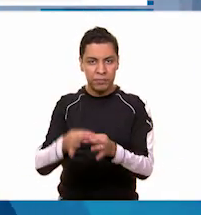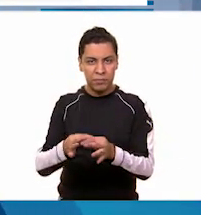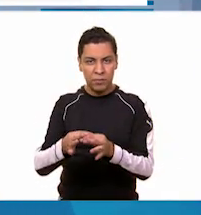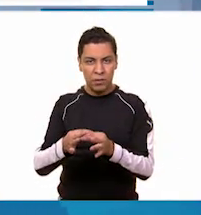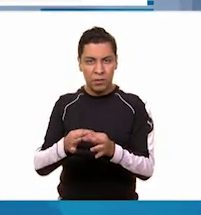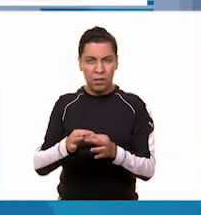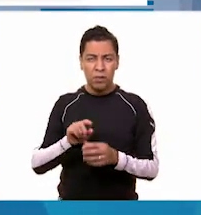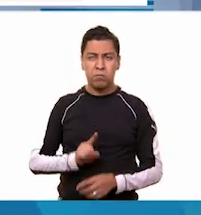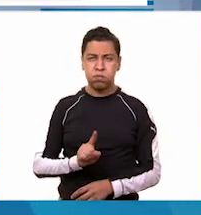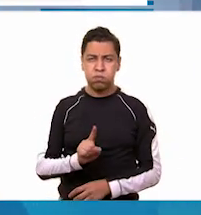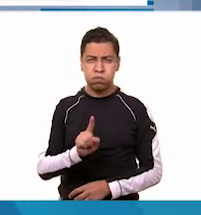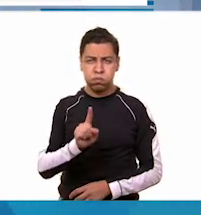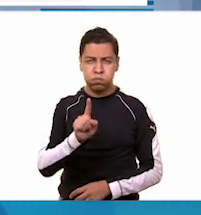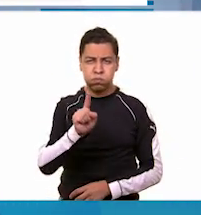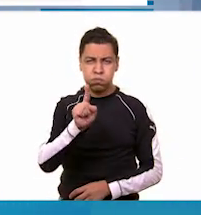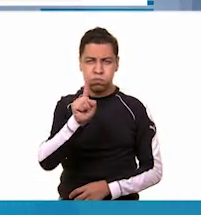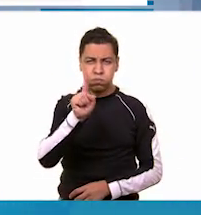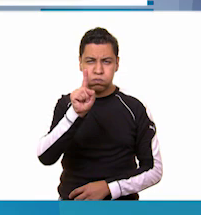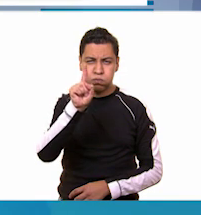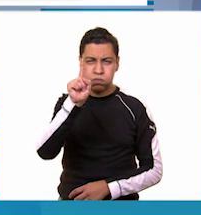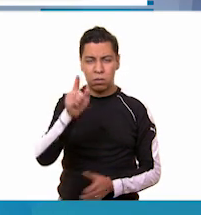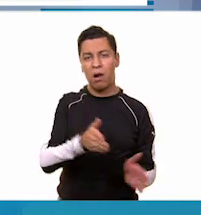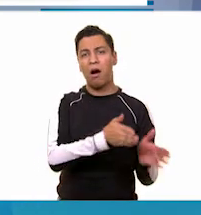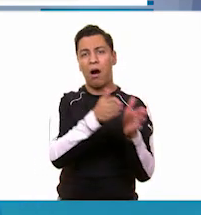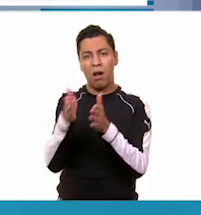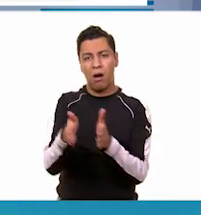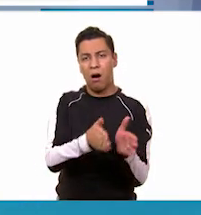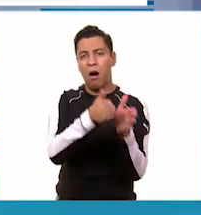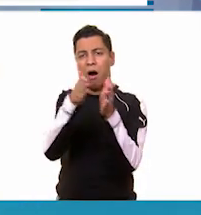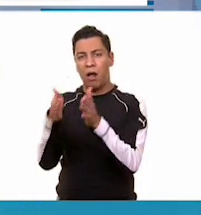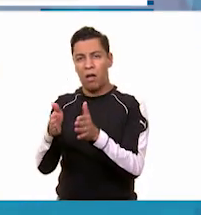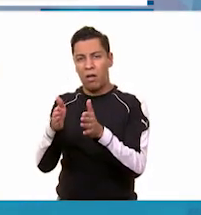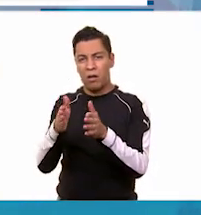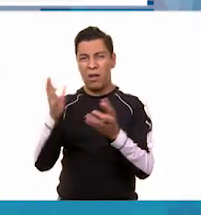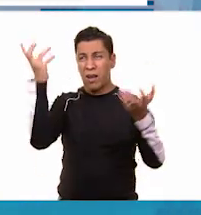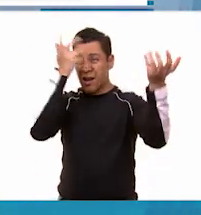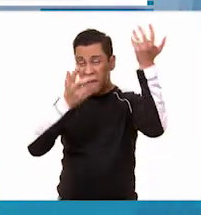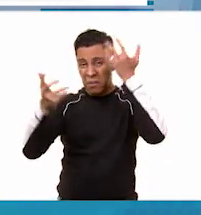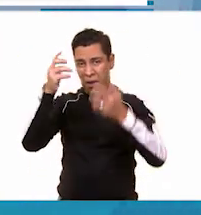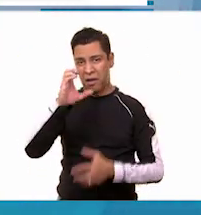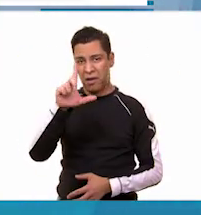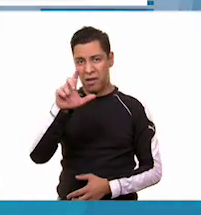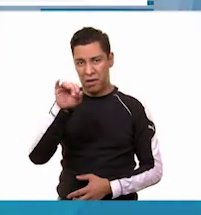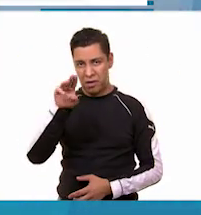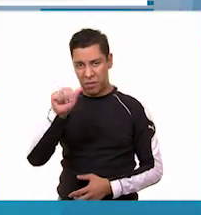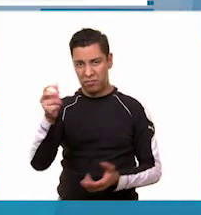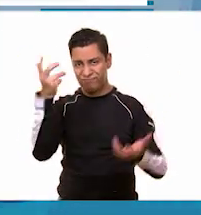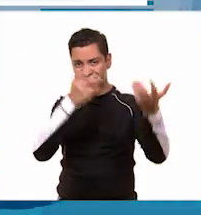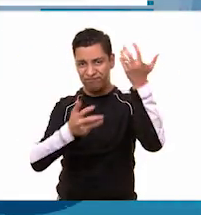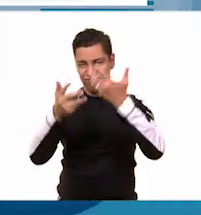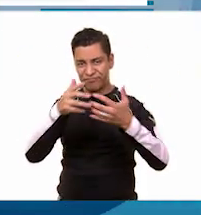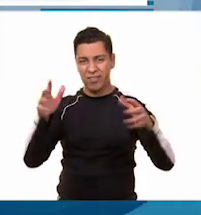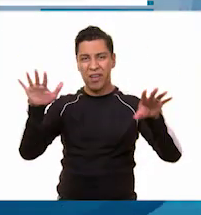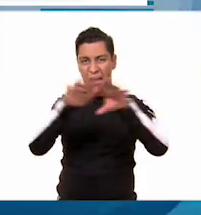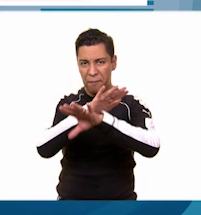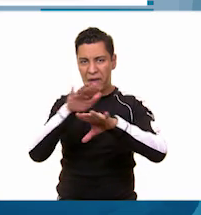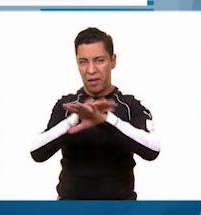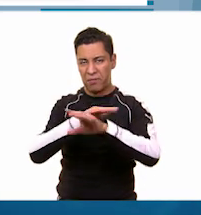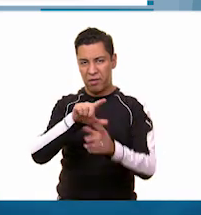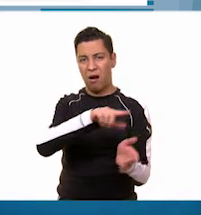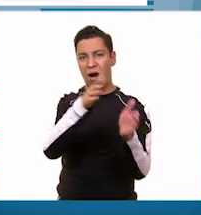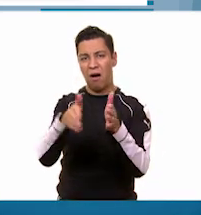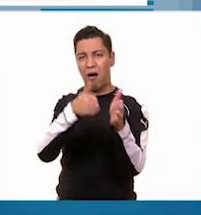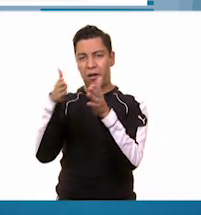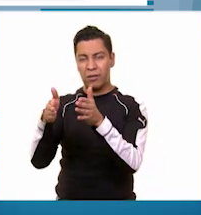transbordador había sido pospuesto ya 2 veces debido a malas condiciones del tiempo. El Endeavour, que voló más de